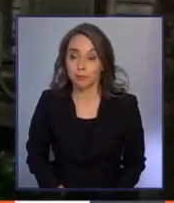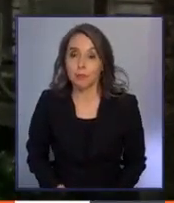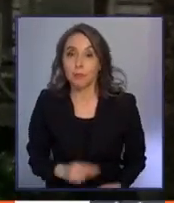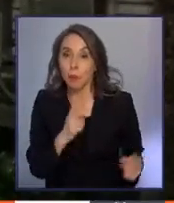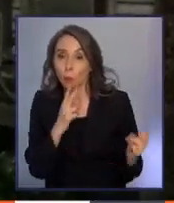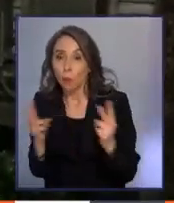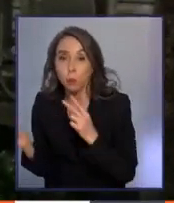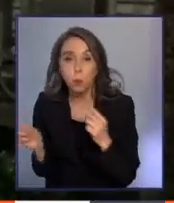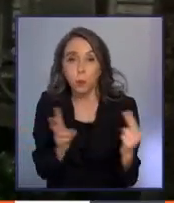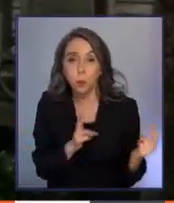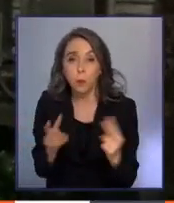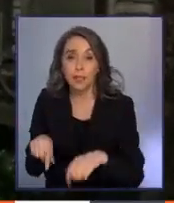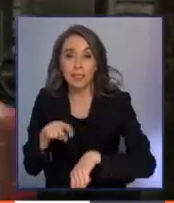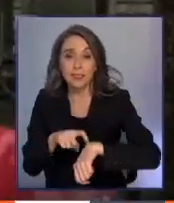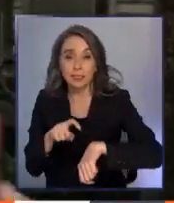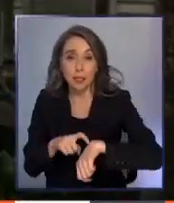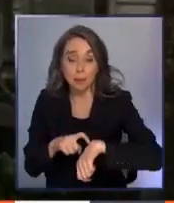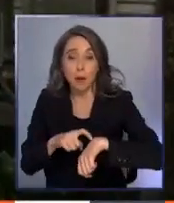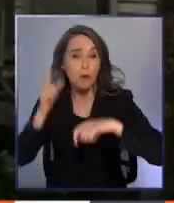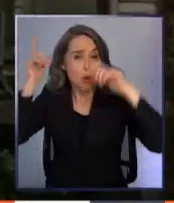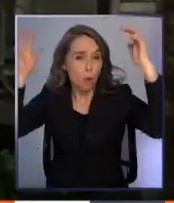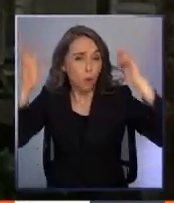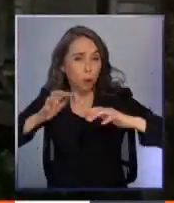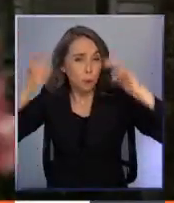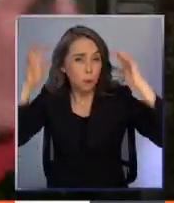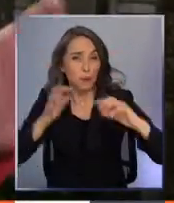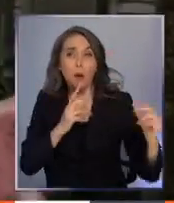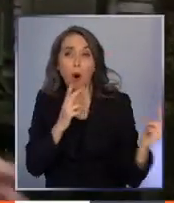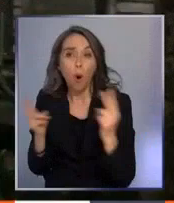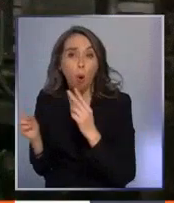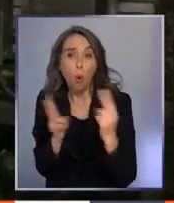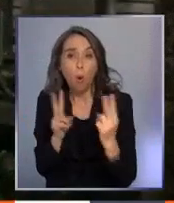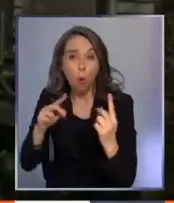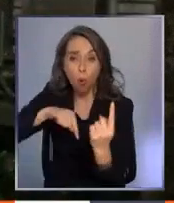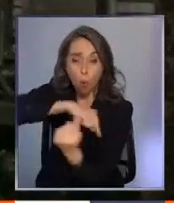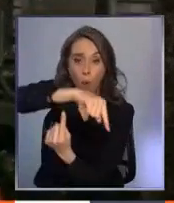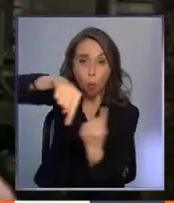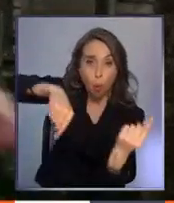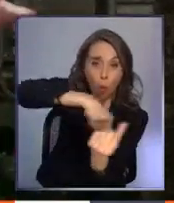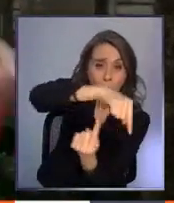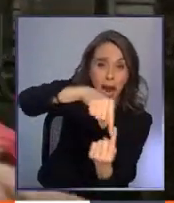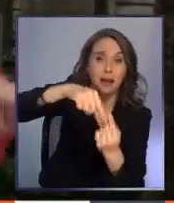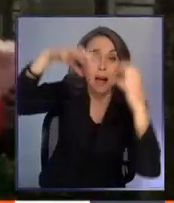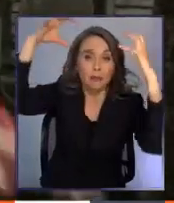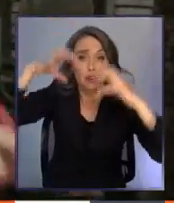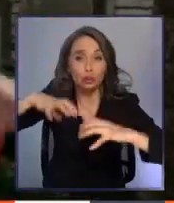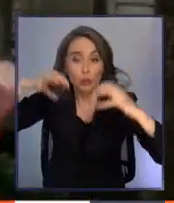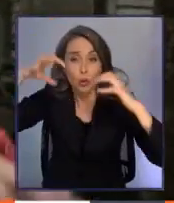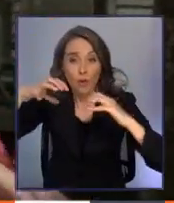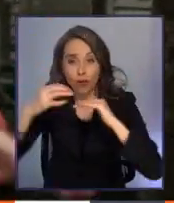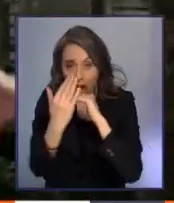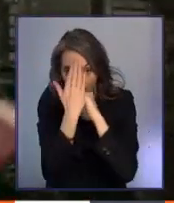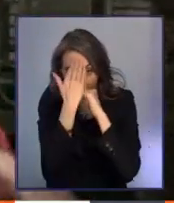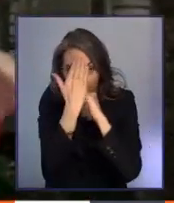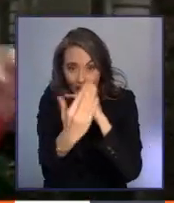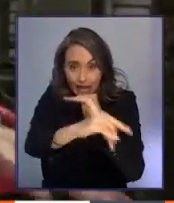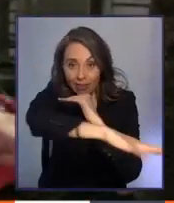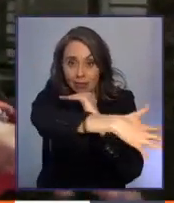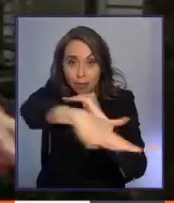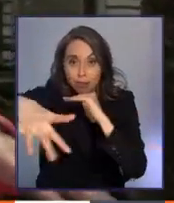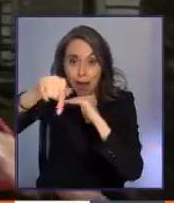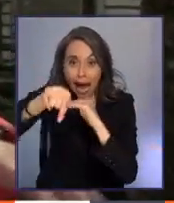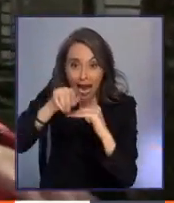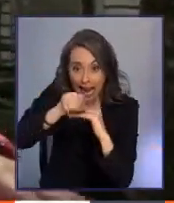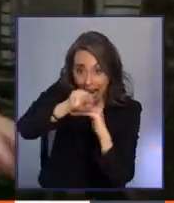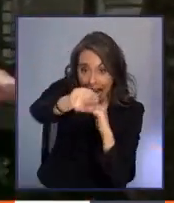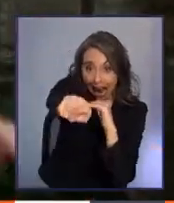En este momento, el huracán o parte del huracán, es decir, todo lo que viene alrededor, los vientos y las lluvias, están frente a estas costas, es decir,